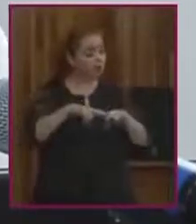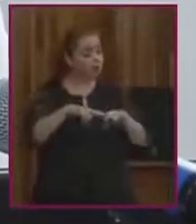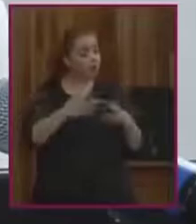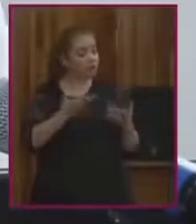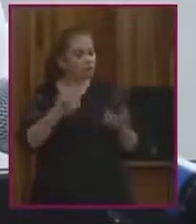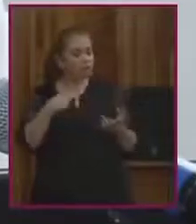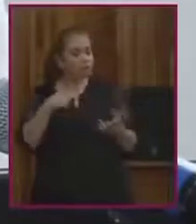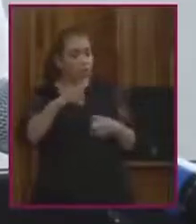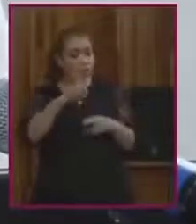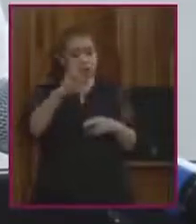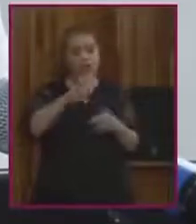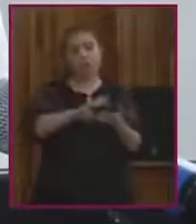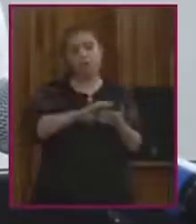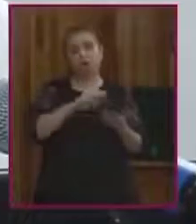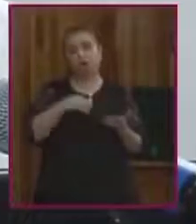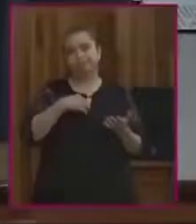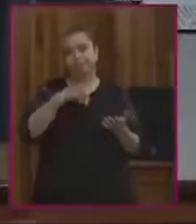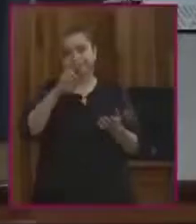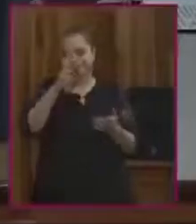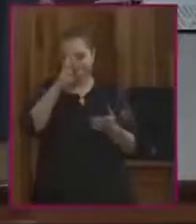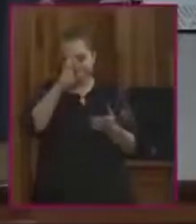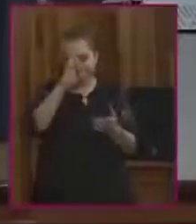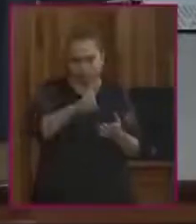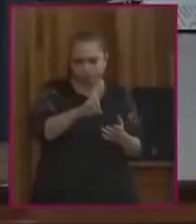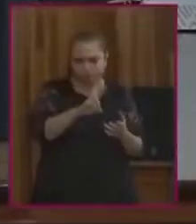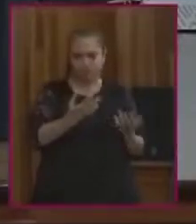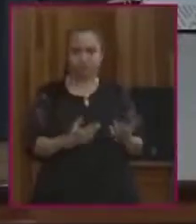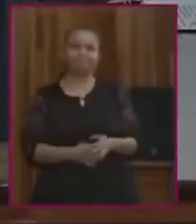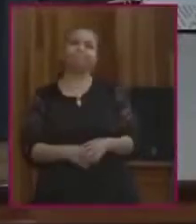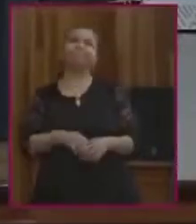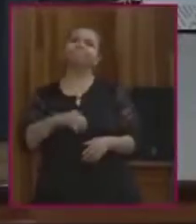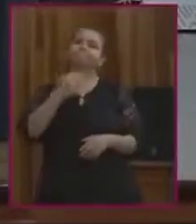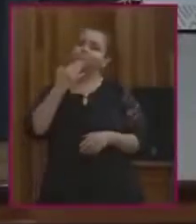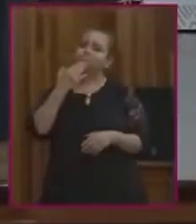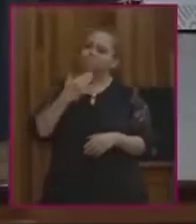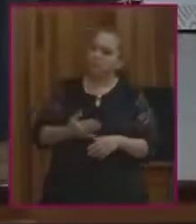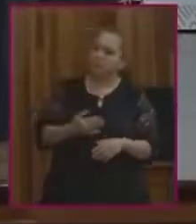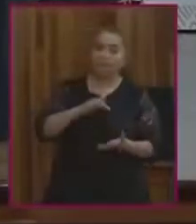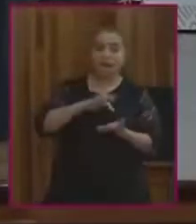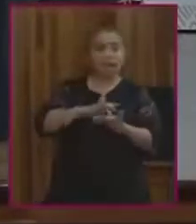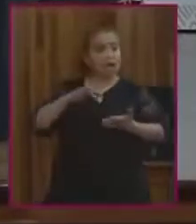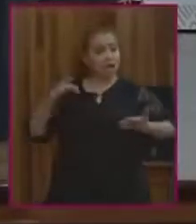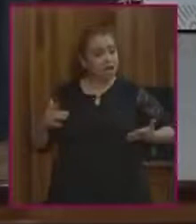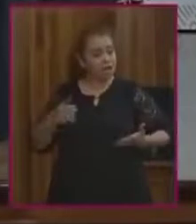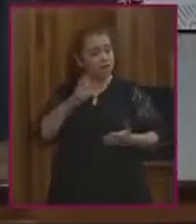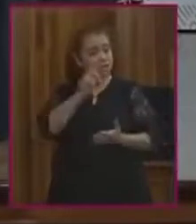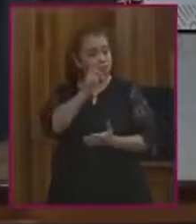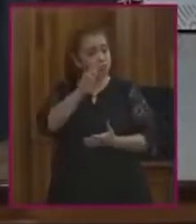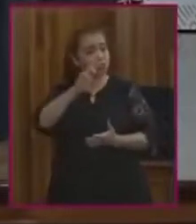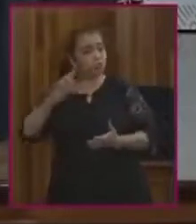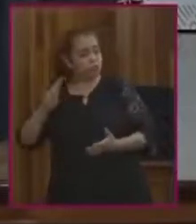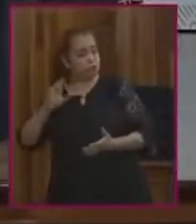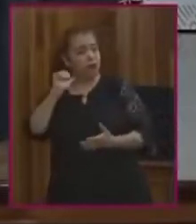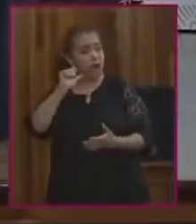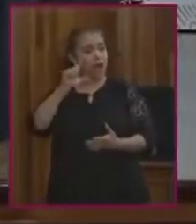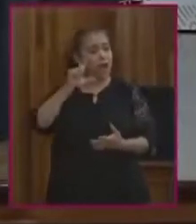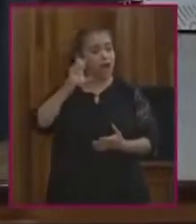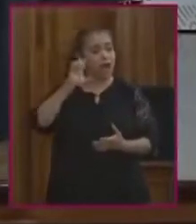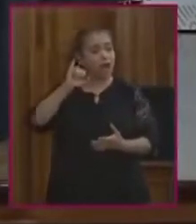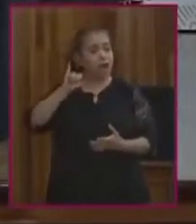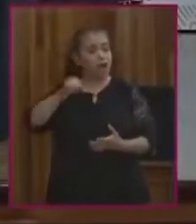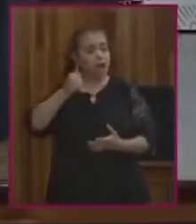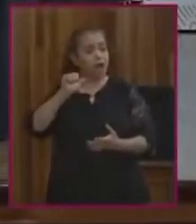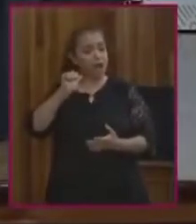esta responsabilidad. Gracias. Muy bien, muchas gracias, doctora Alejandra. Qué bien que nos invita a la reflexión de los